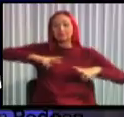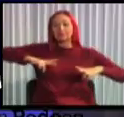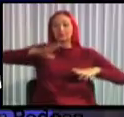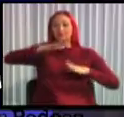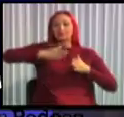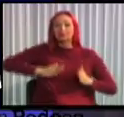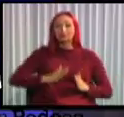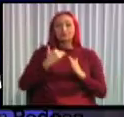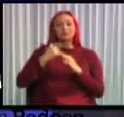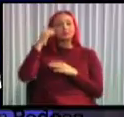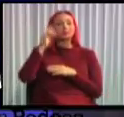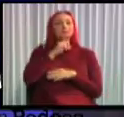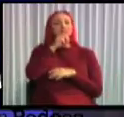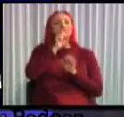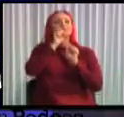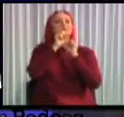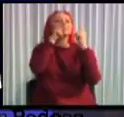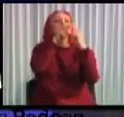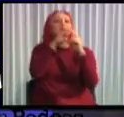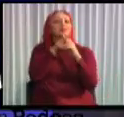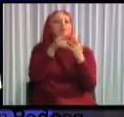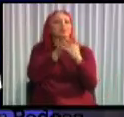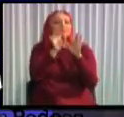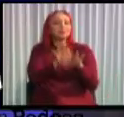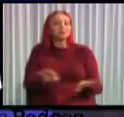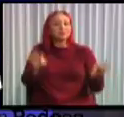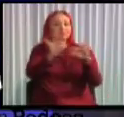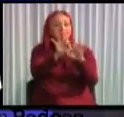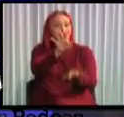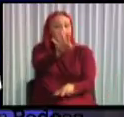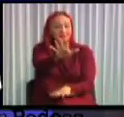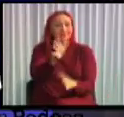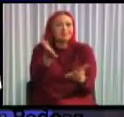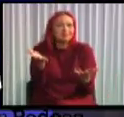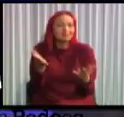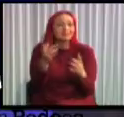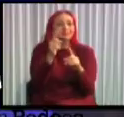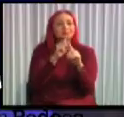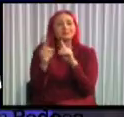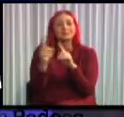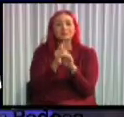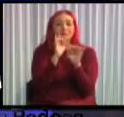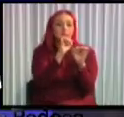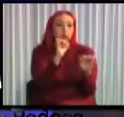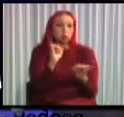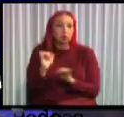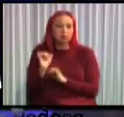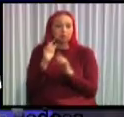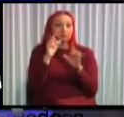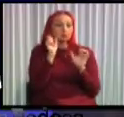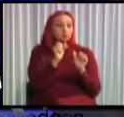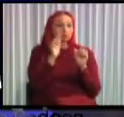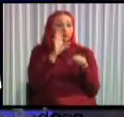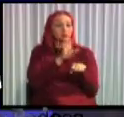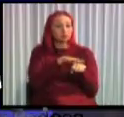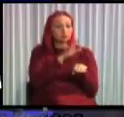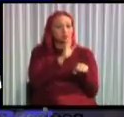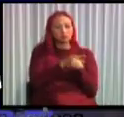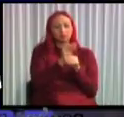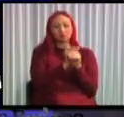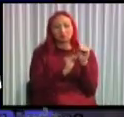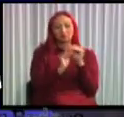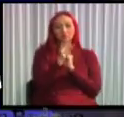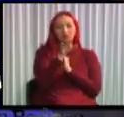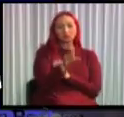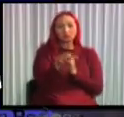hijos realmente puedan conocer la importancia que tiene el hacer ciertos juegos que les pueden permitir movilizar